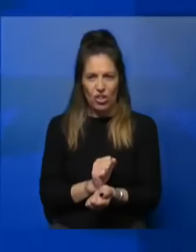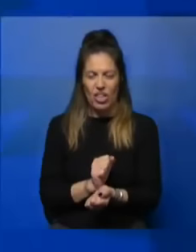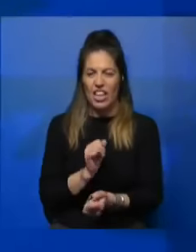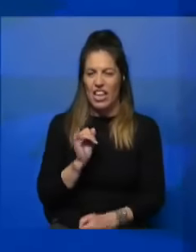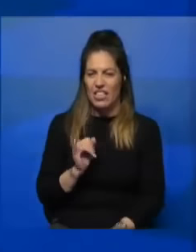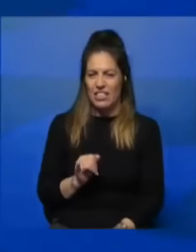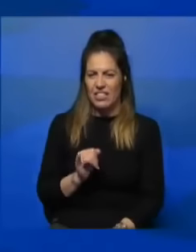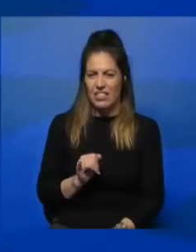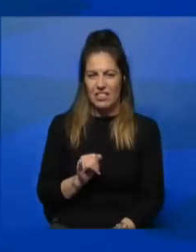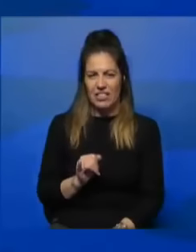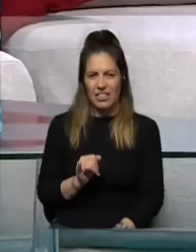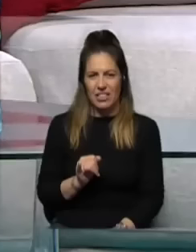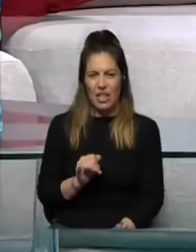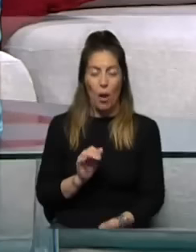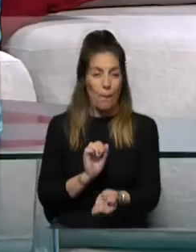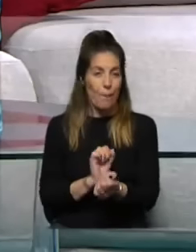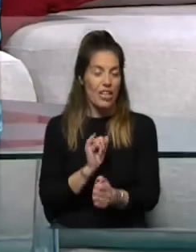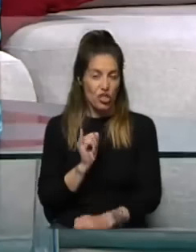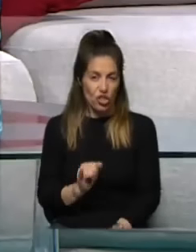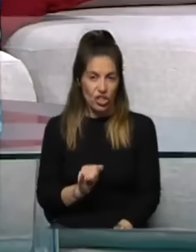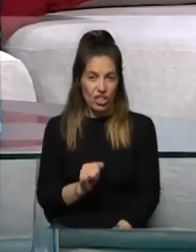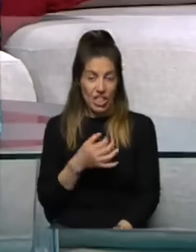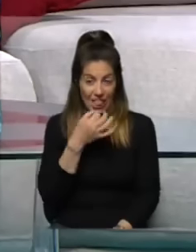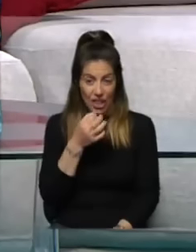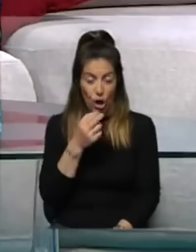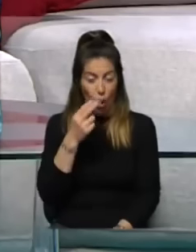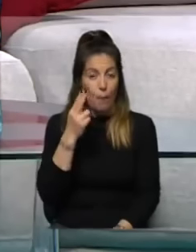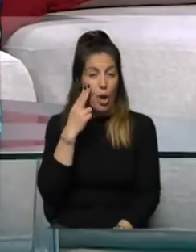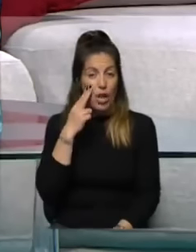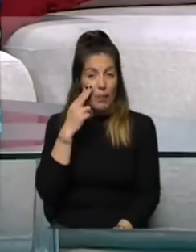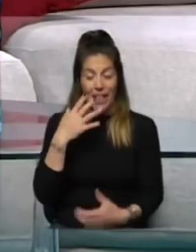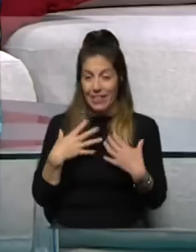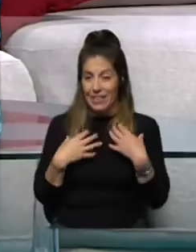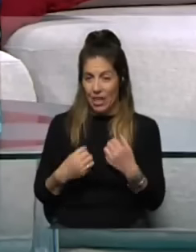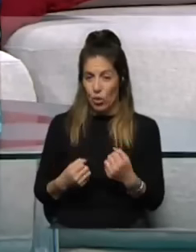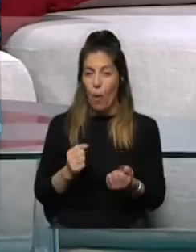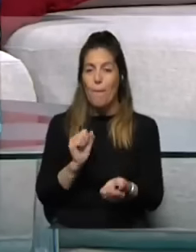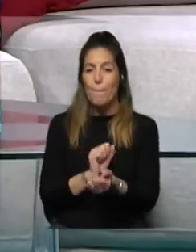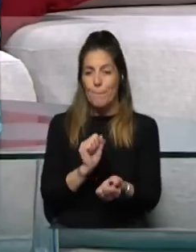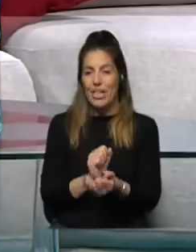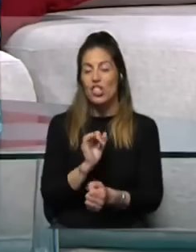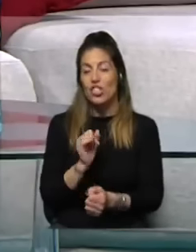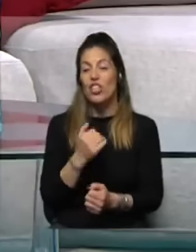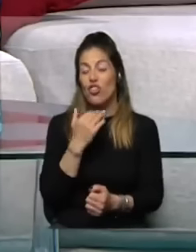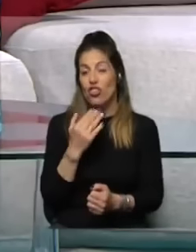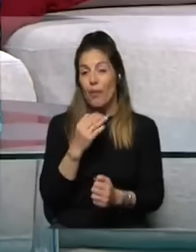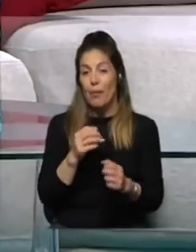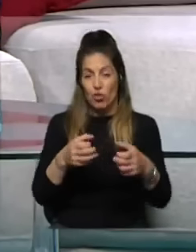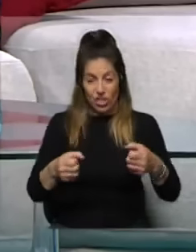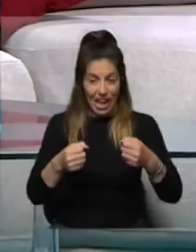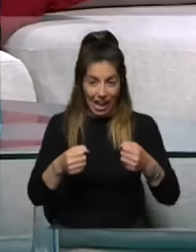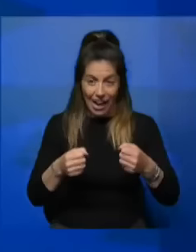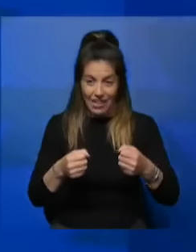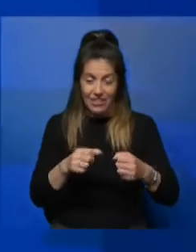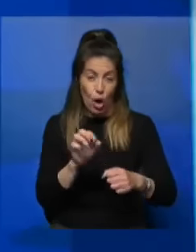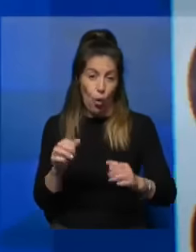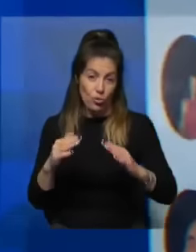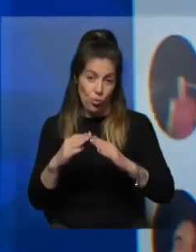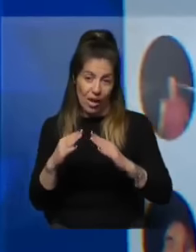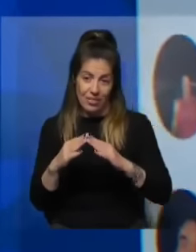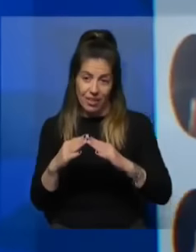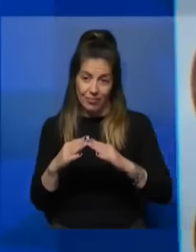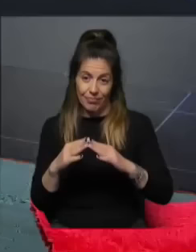tenía preso va a ir. De salud. Sí, claro, sí. Preso va a ir. Sí, sí. No sabemos si a una cárcel o a su casa.